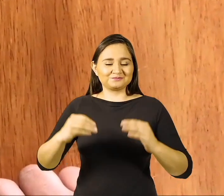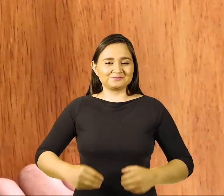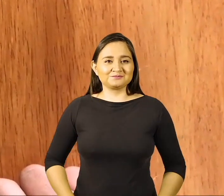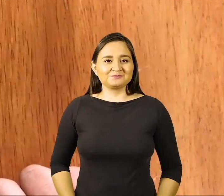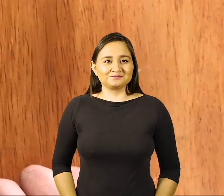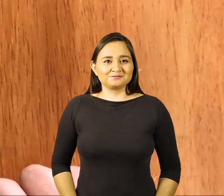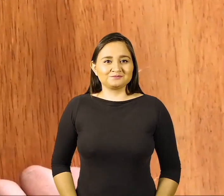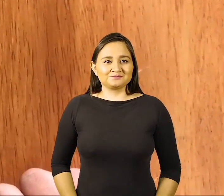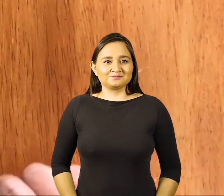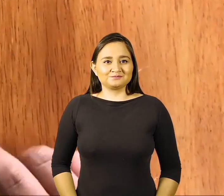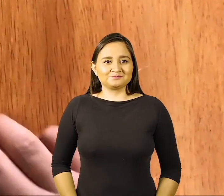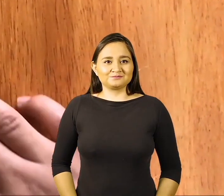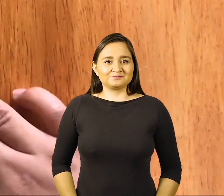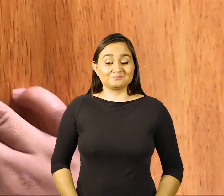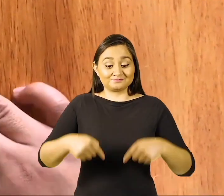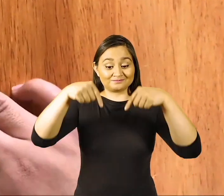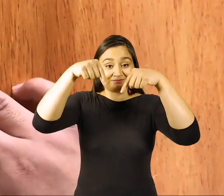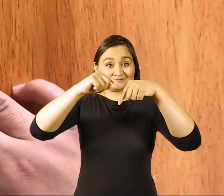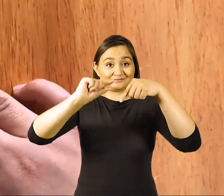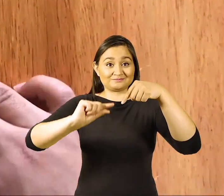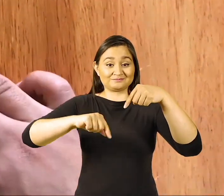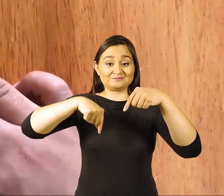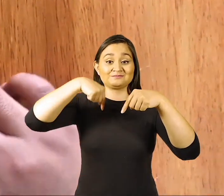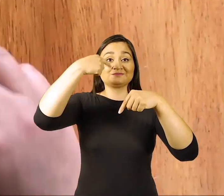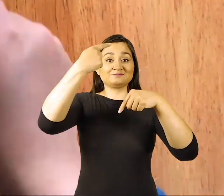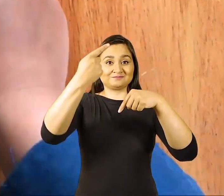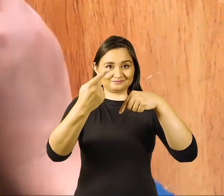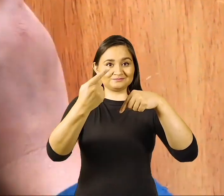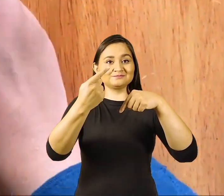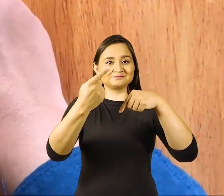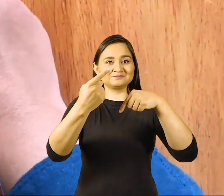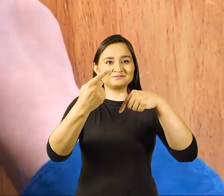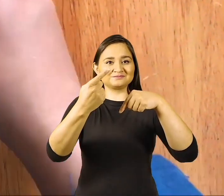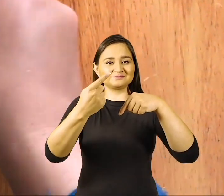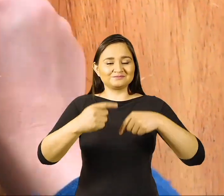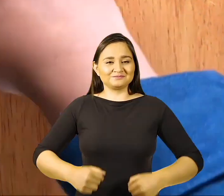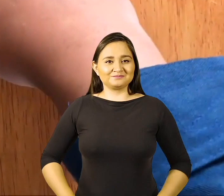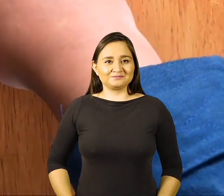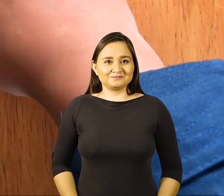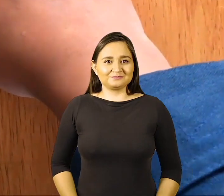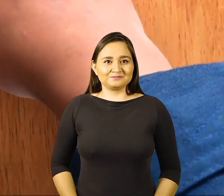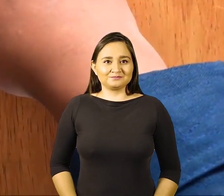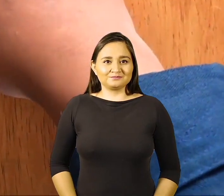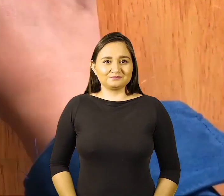Tomamos la punta inferior y la plegamos sobre su opuesta.